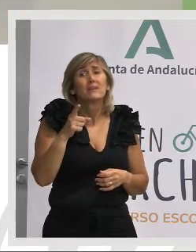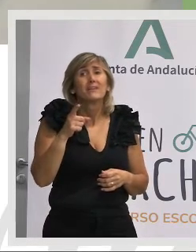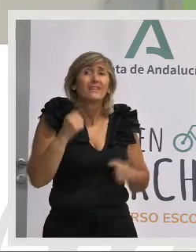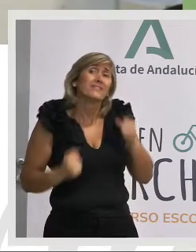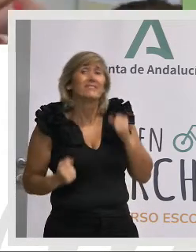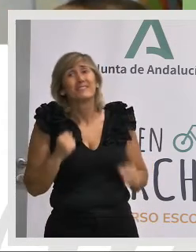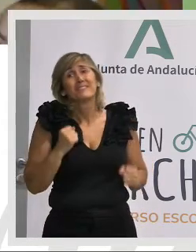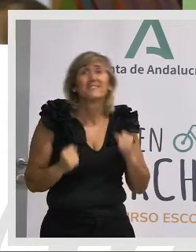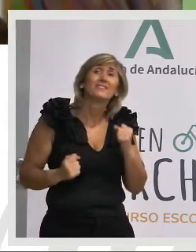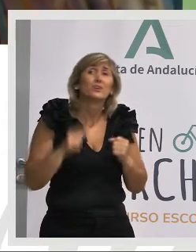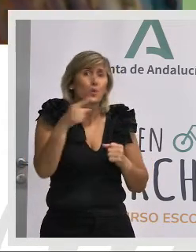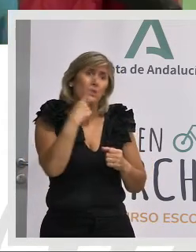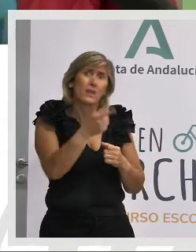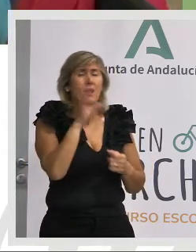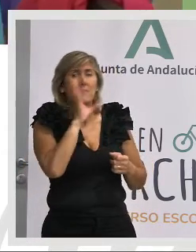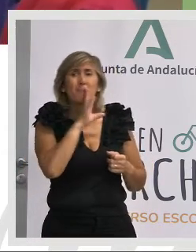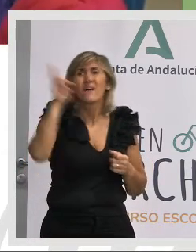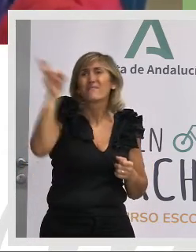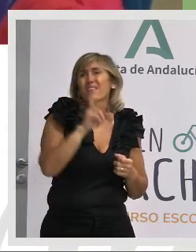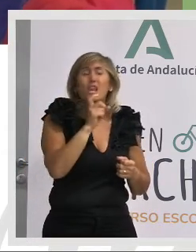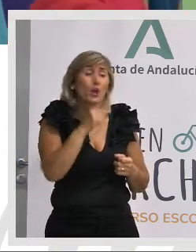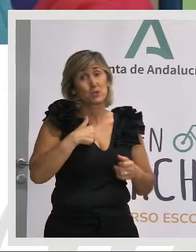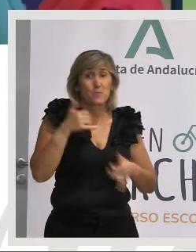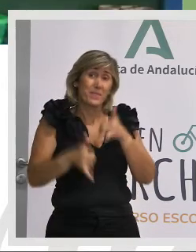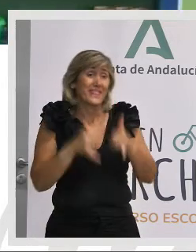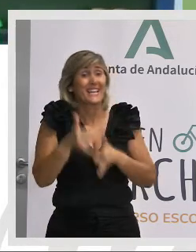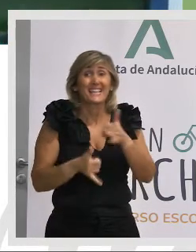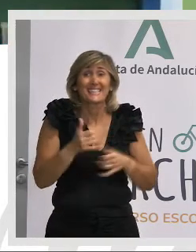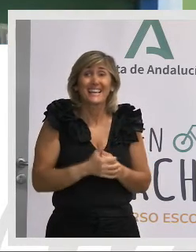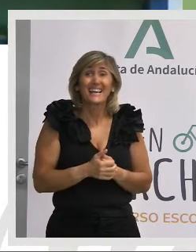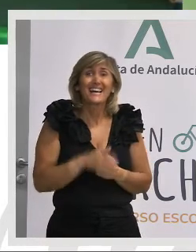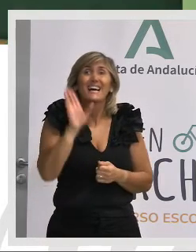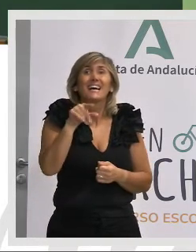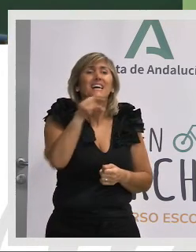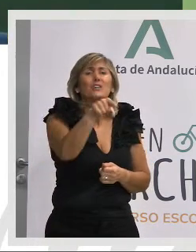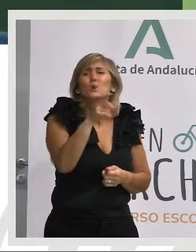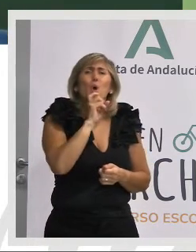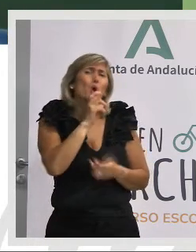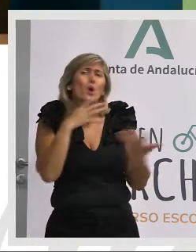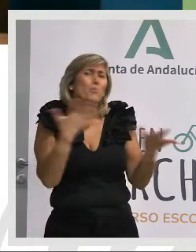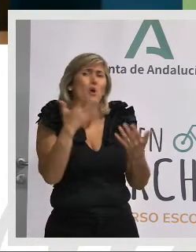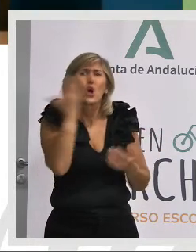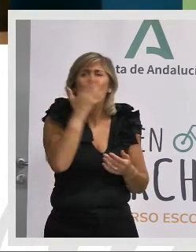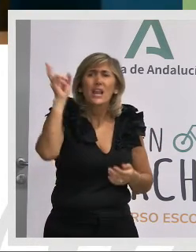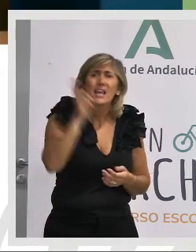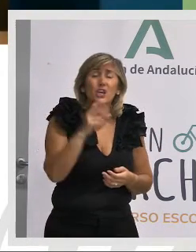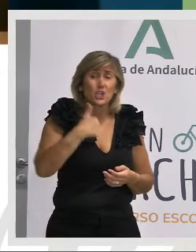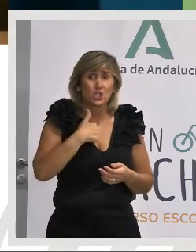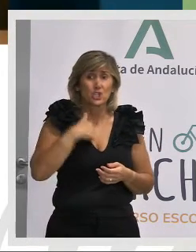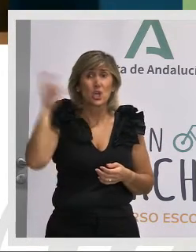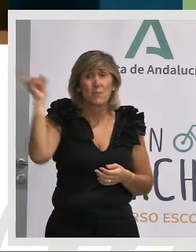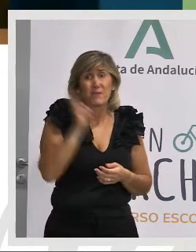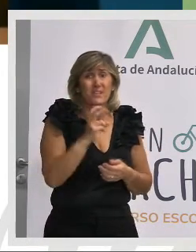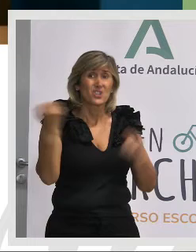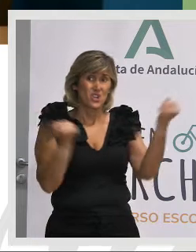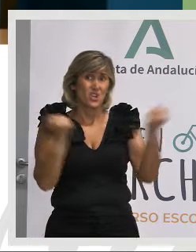¿Y tú, Alicia, cómo has venido hoy al cole? He venido en bici. Bueno, César, ¿y tú cómo has venido al cole? Yo es que hoy he venido en